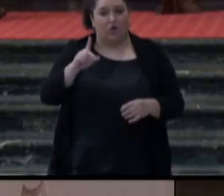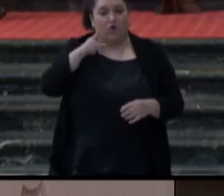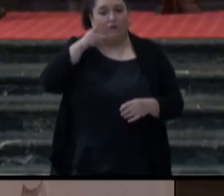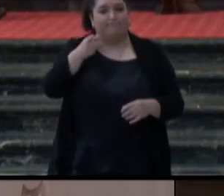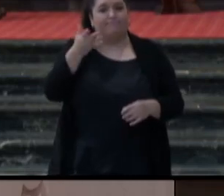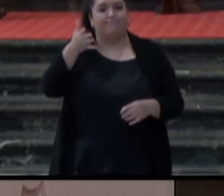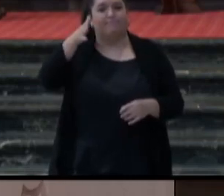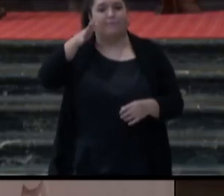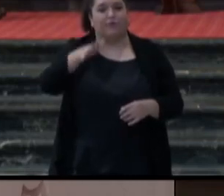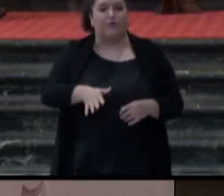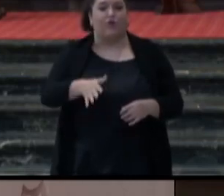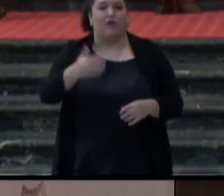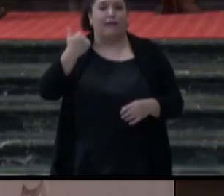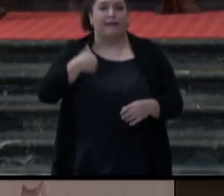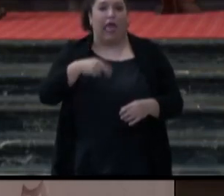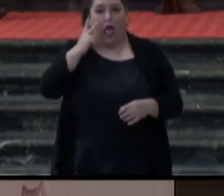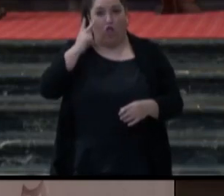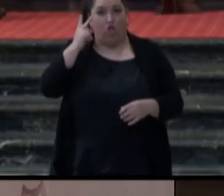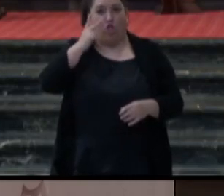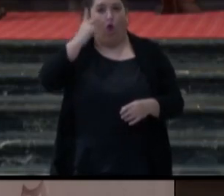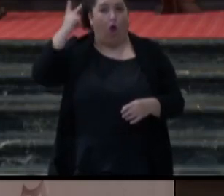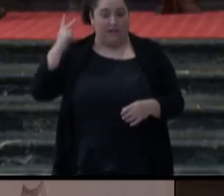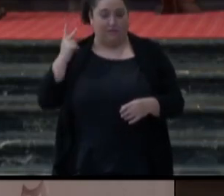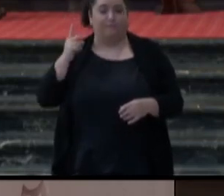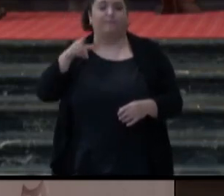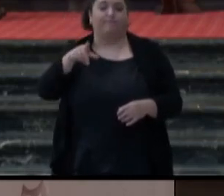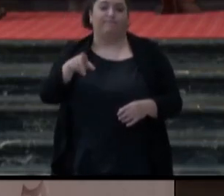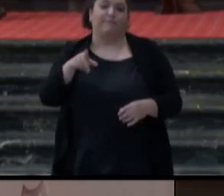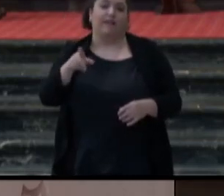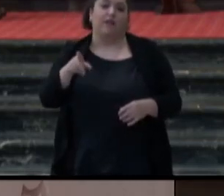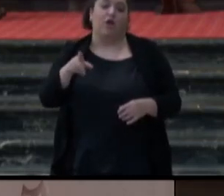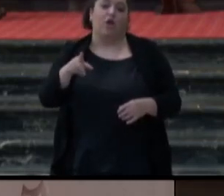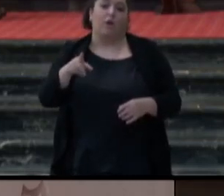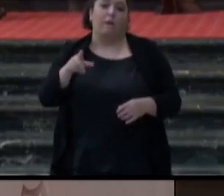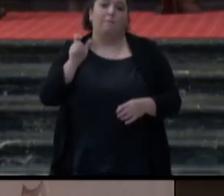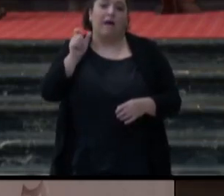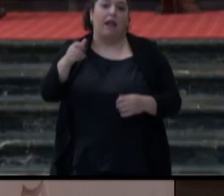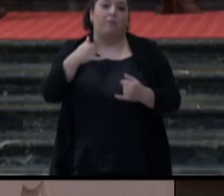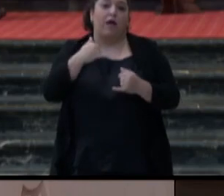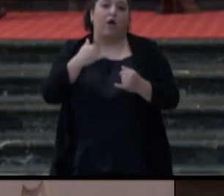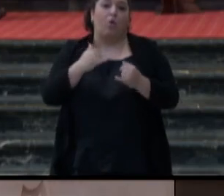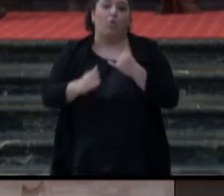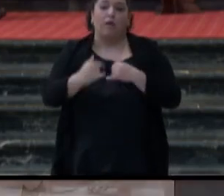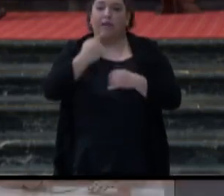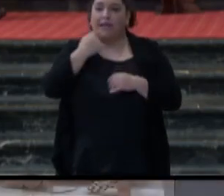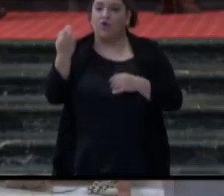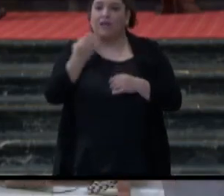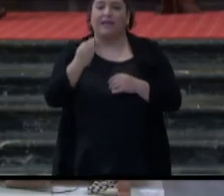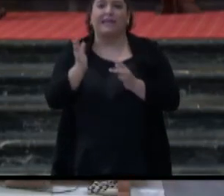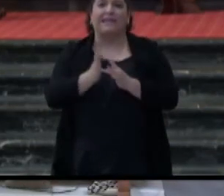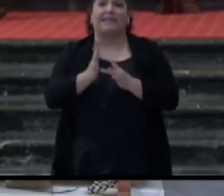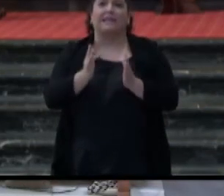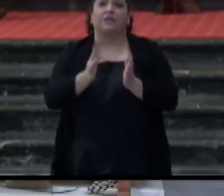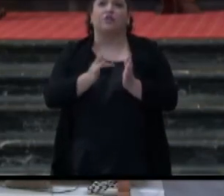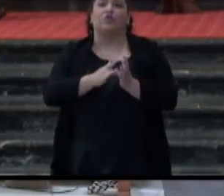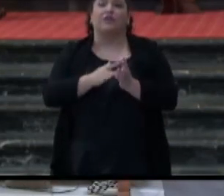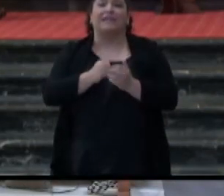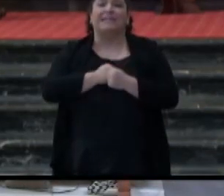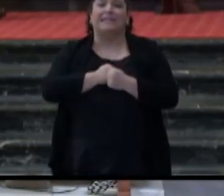va hacer ya dos años Pues que esas fueron sus últimas palabras Jesús